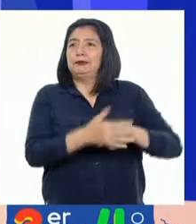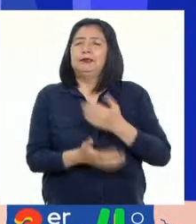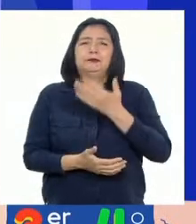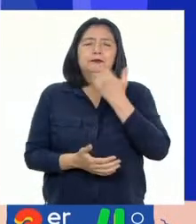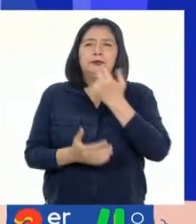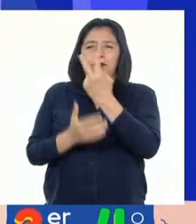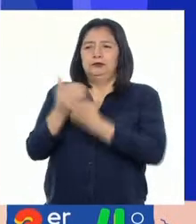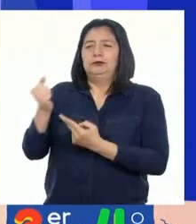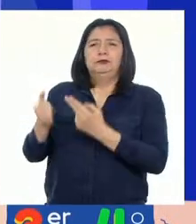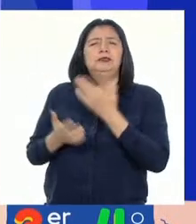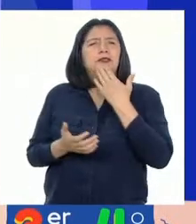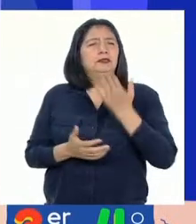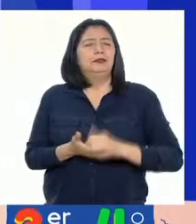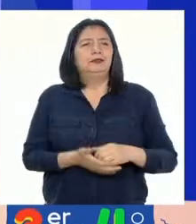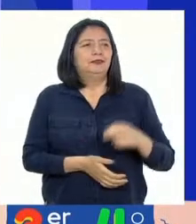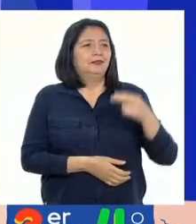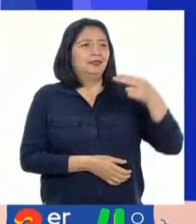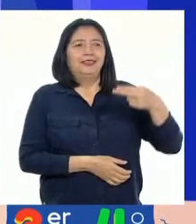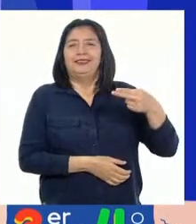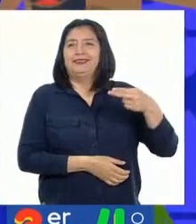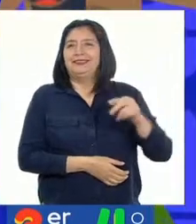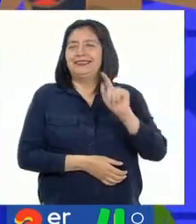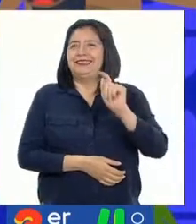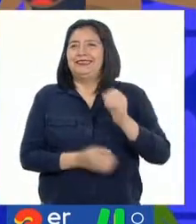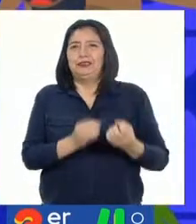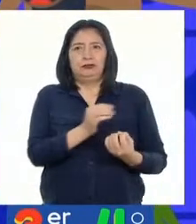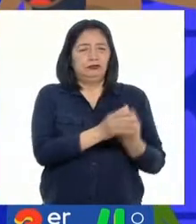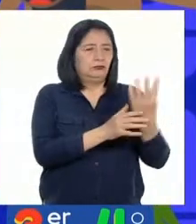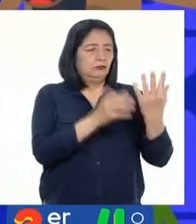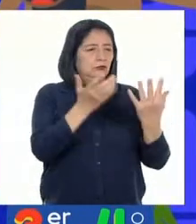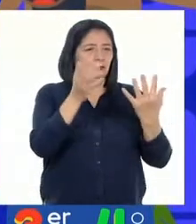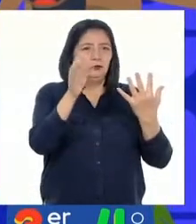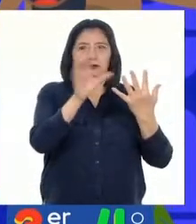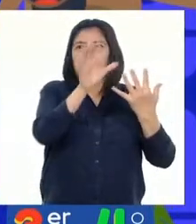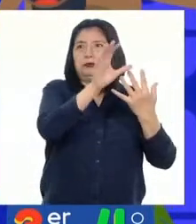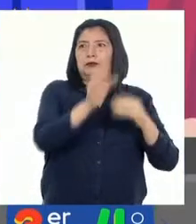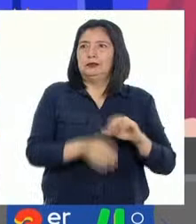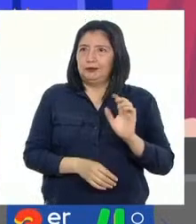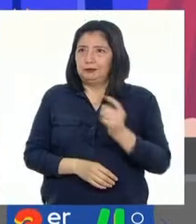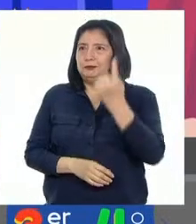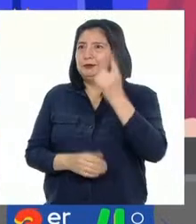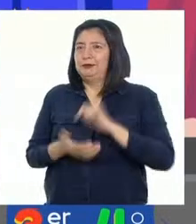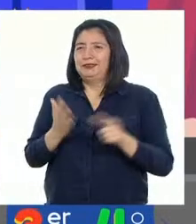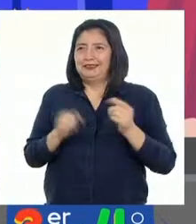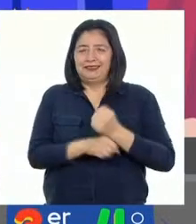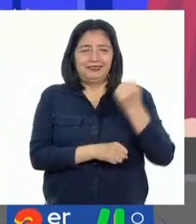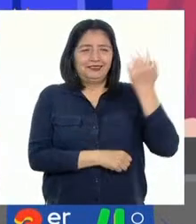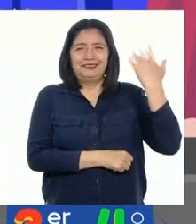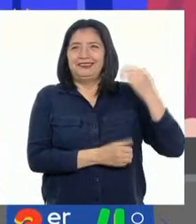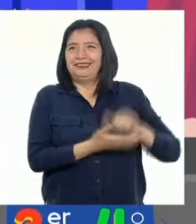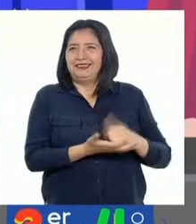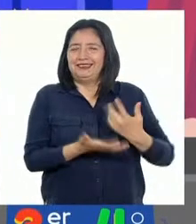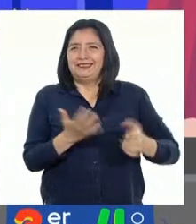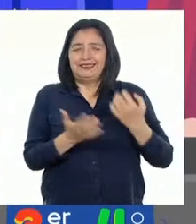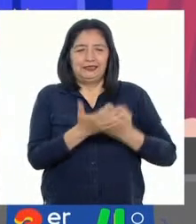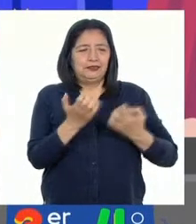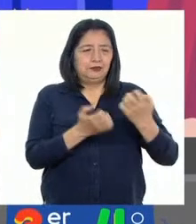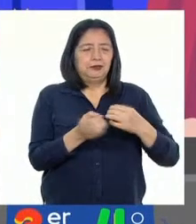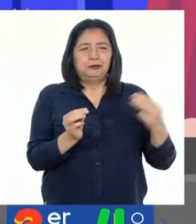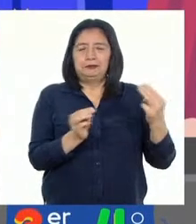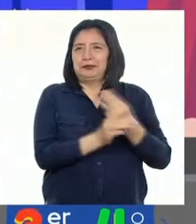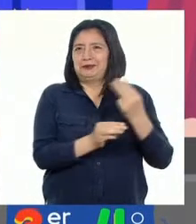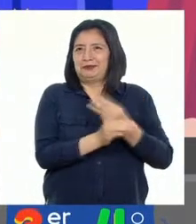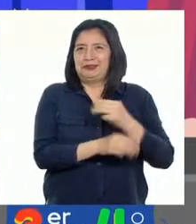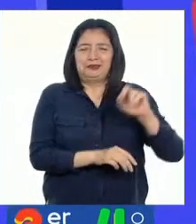para Héctor y Tito. Este es el primer premio para Héctor y Tito desde que ganaron el Premio Nobel de Economía Matemática